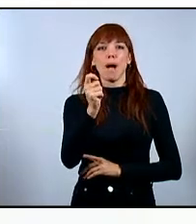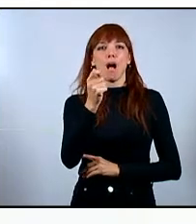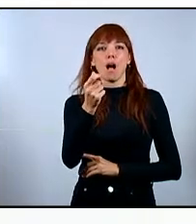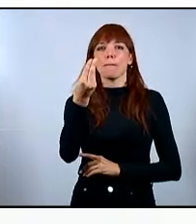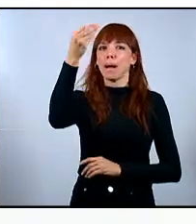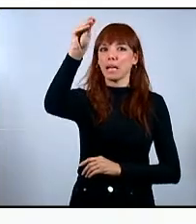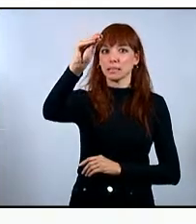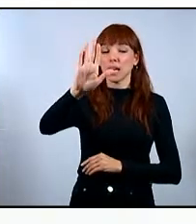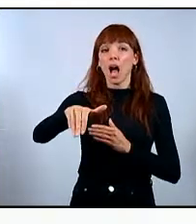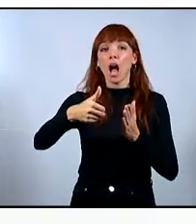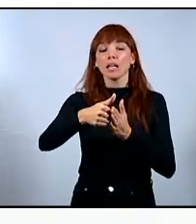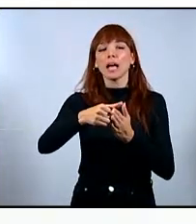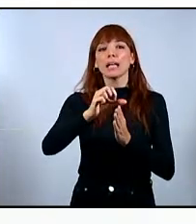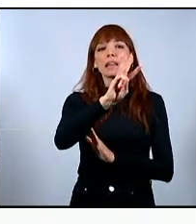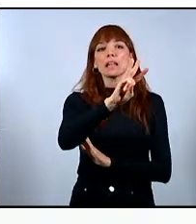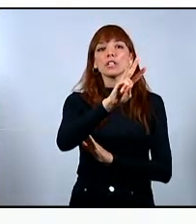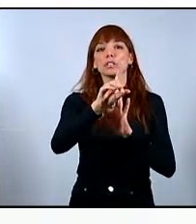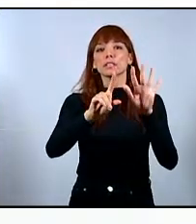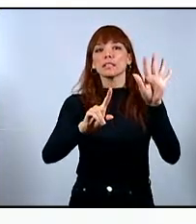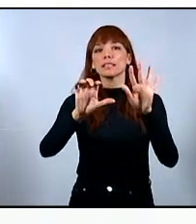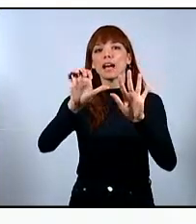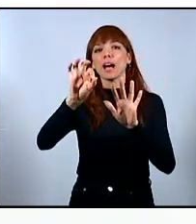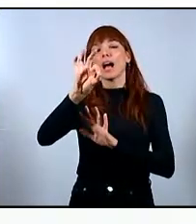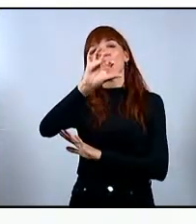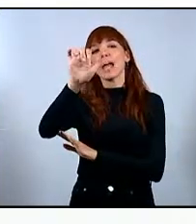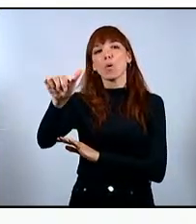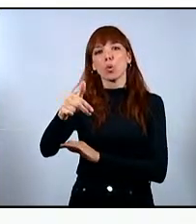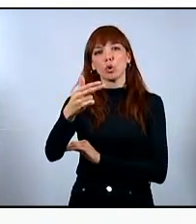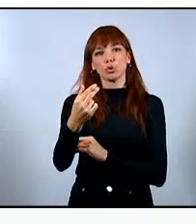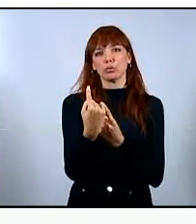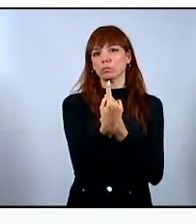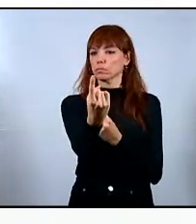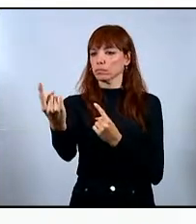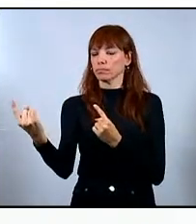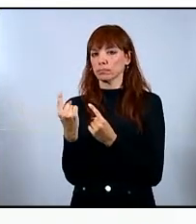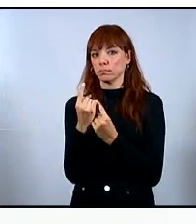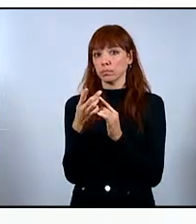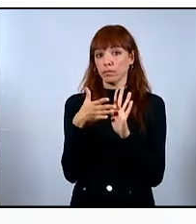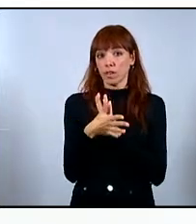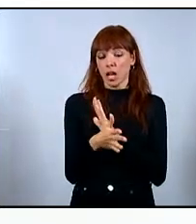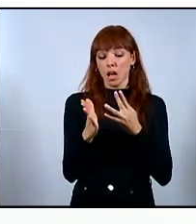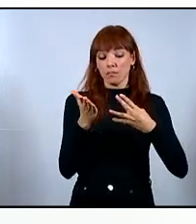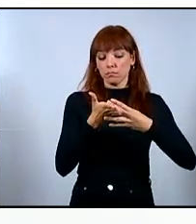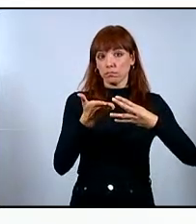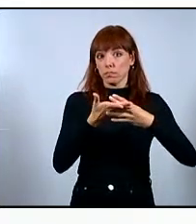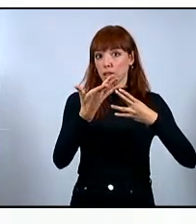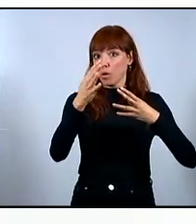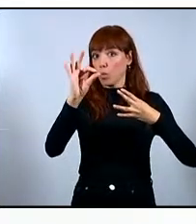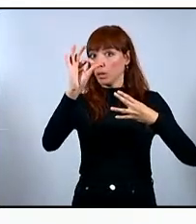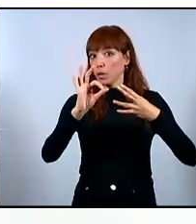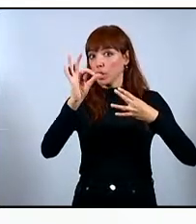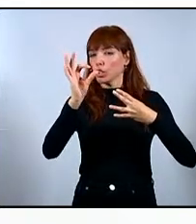los 360 euros, lo que implica un incremento de más del 50%.